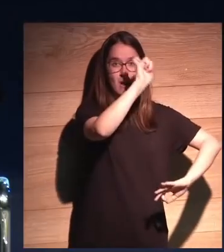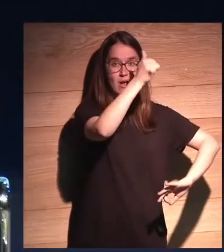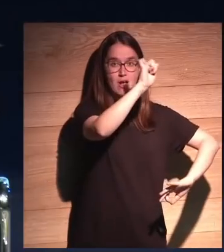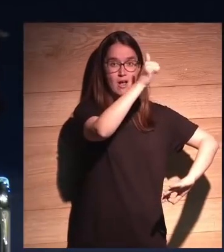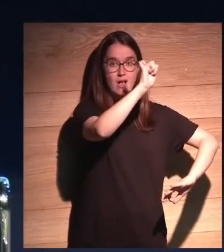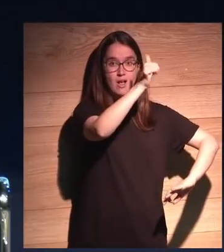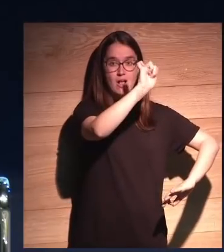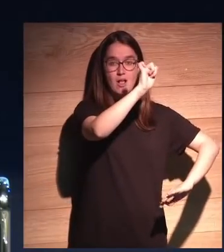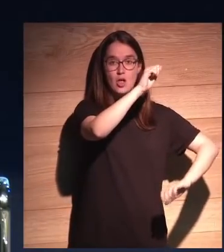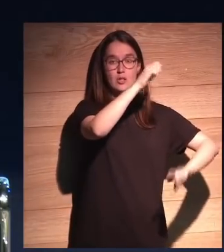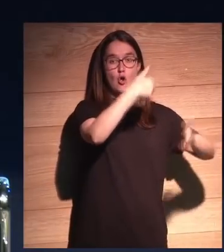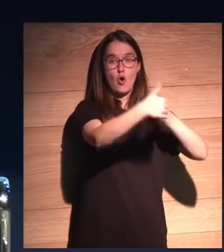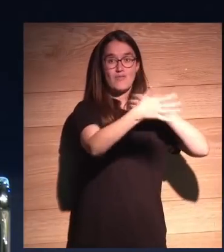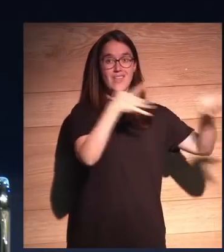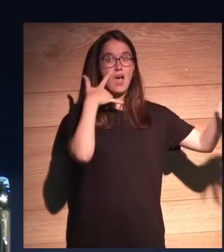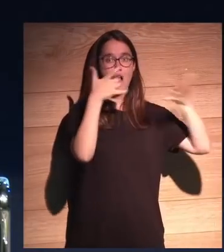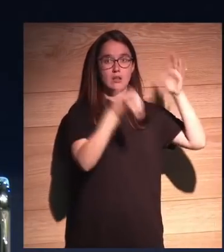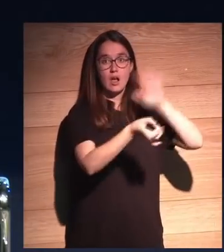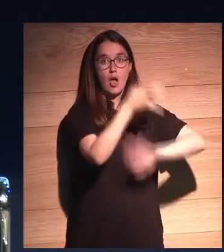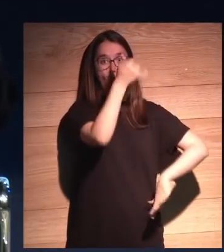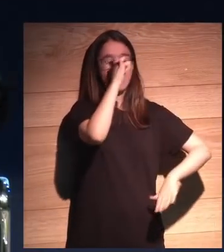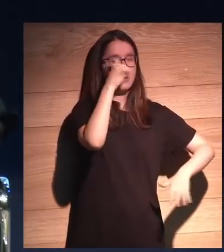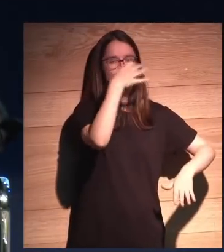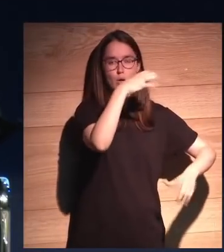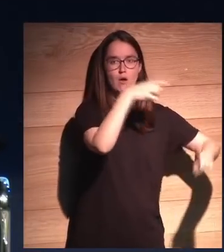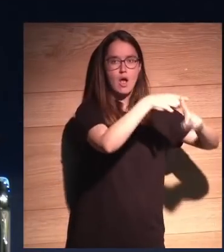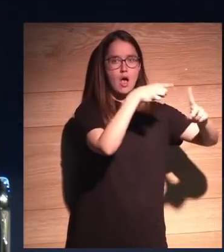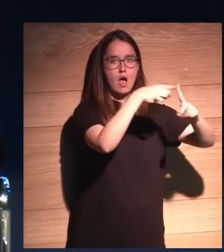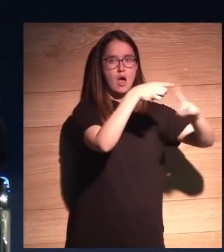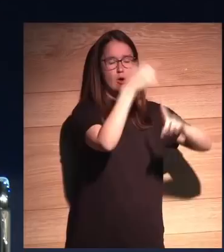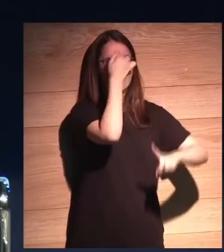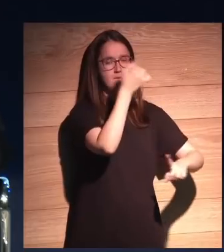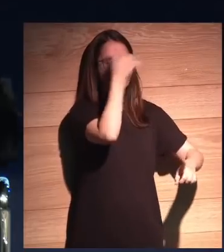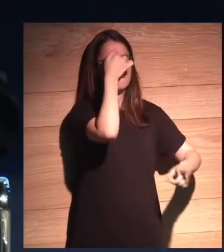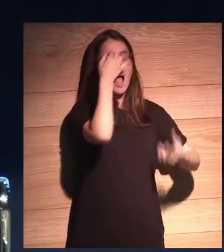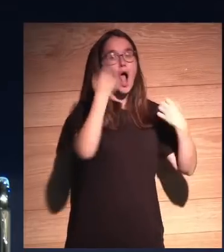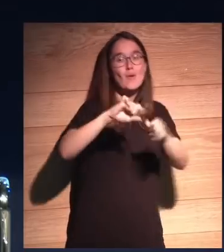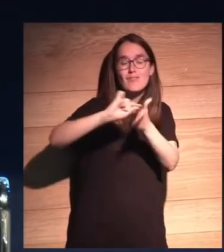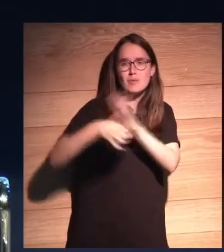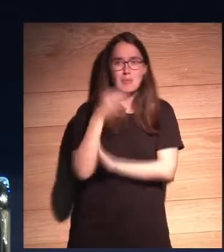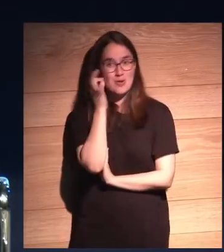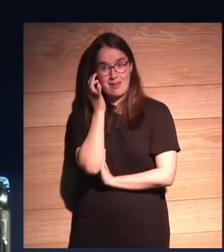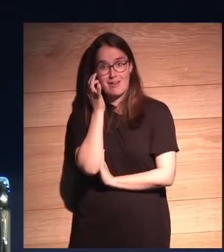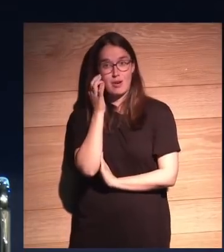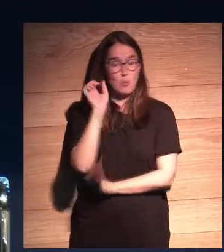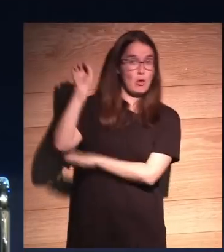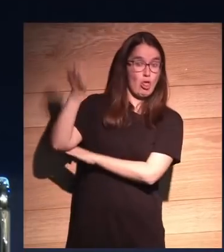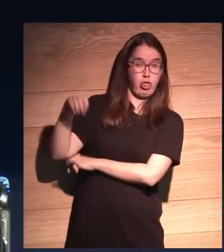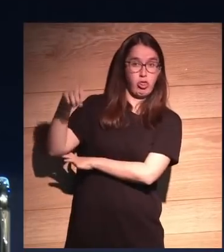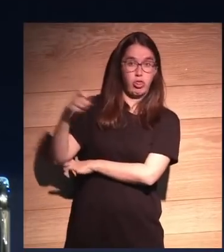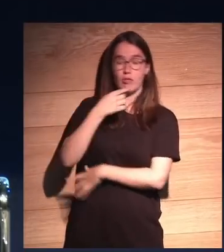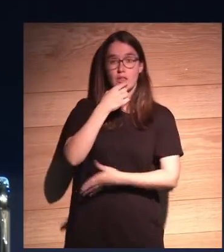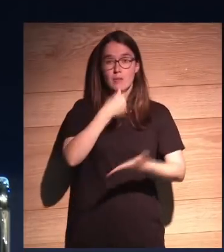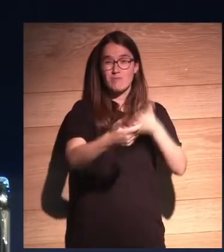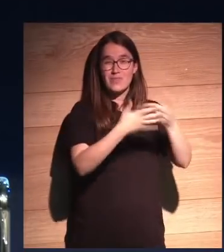ese ámbito de la obra de arte creada por los hombres. A pesar de estar firmados por ella, se